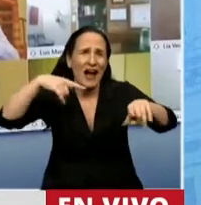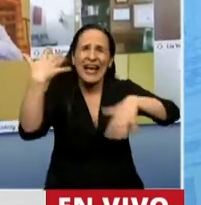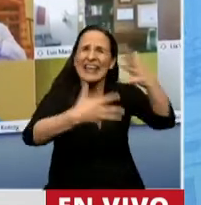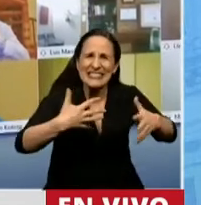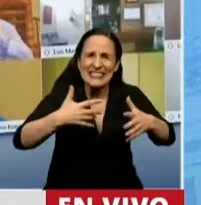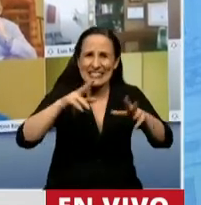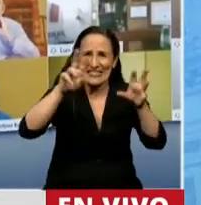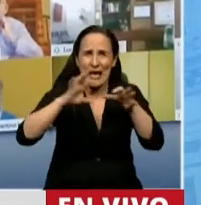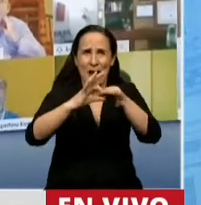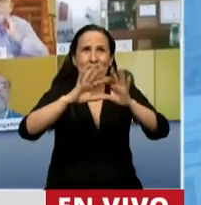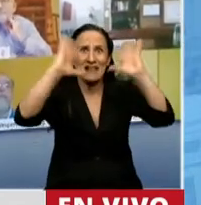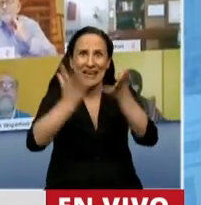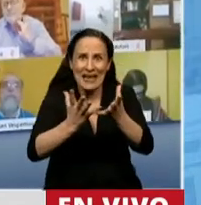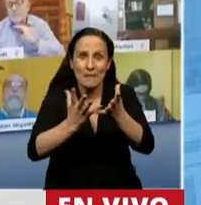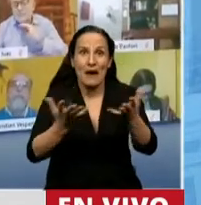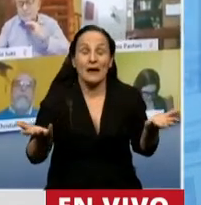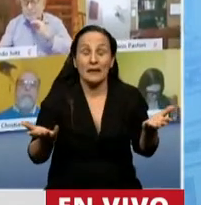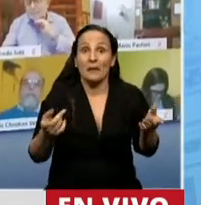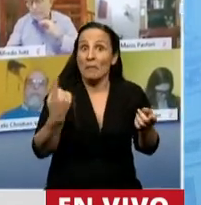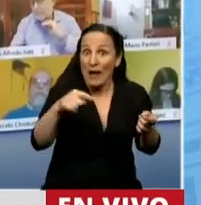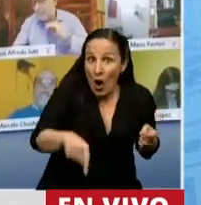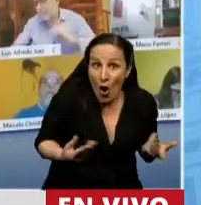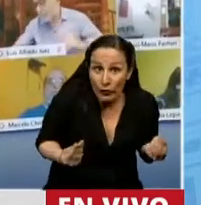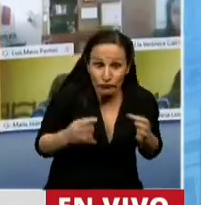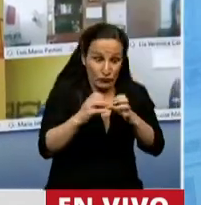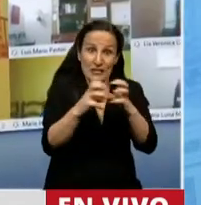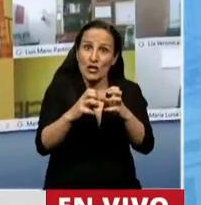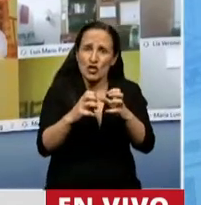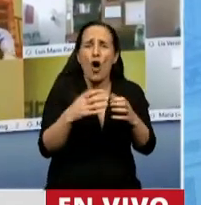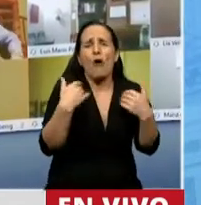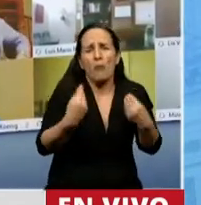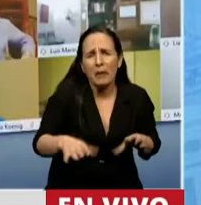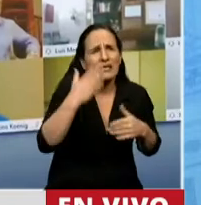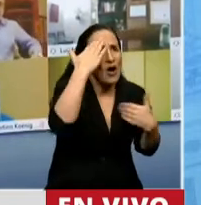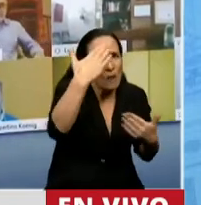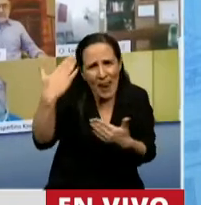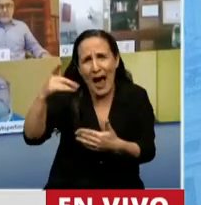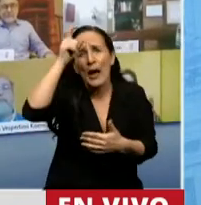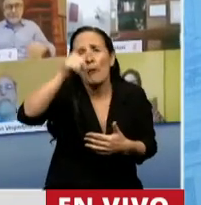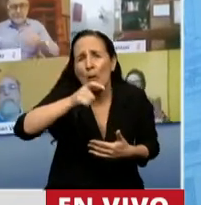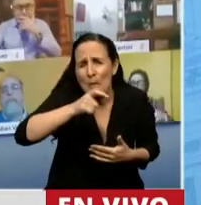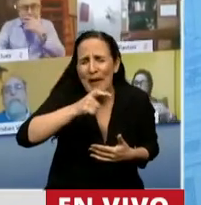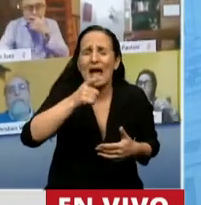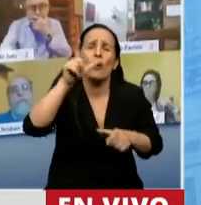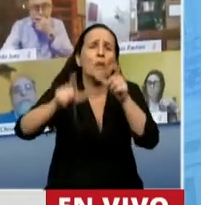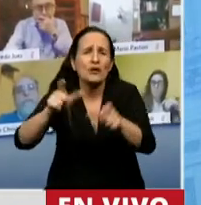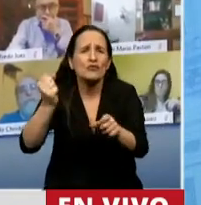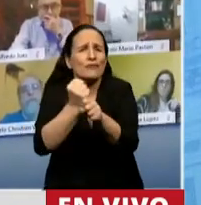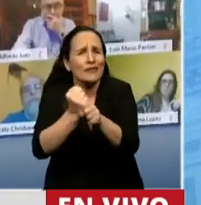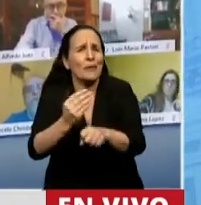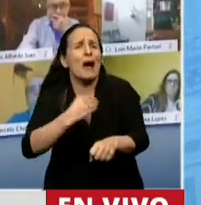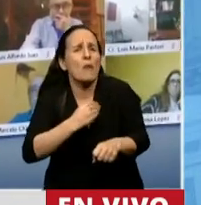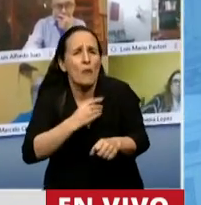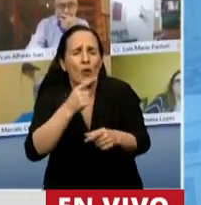nos encontramos con que hoy, por ejemplo, esta sesión empezó con una cantidad de homenajes a los bomberos y a los voluntarios que están